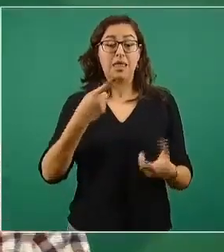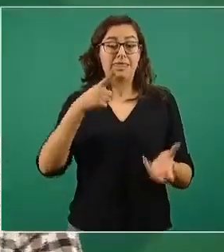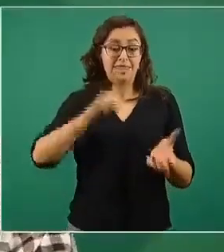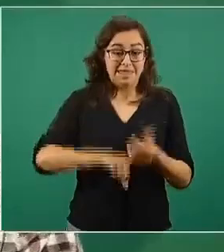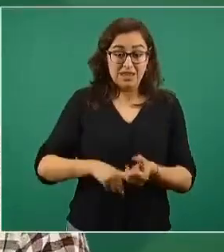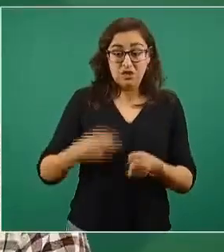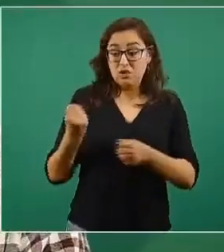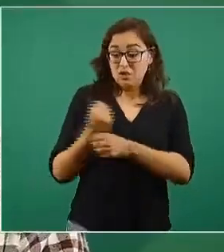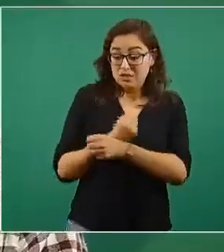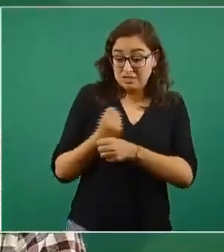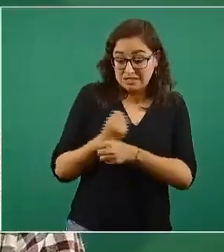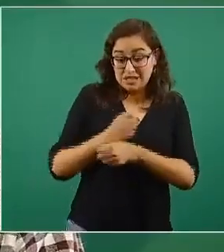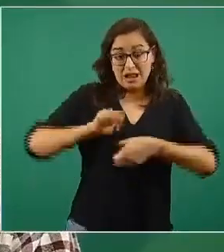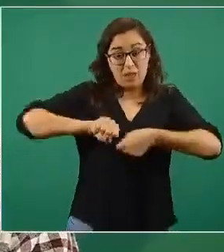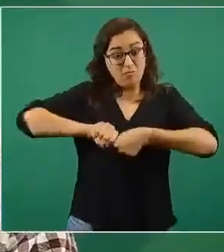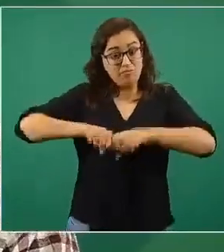sanguíneos,